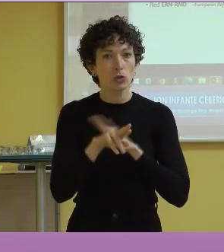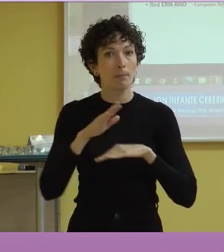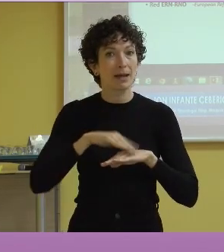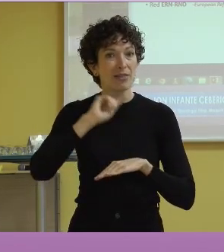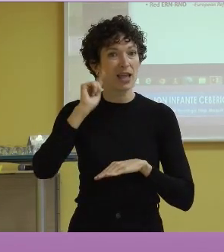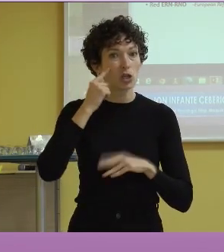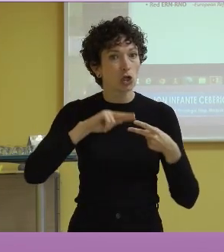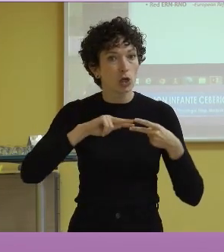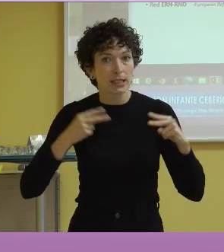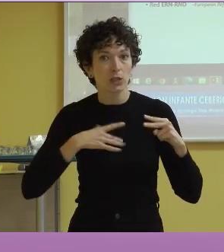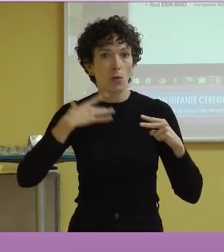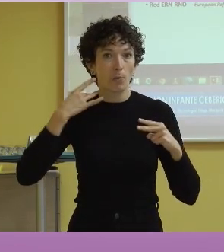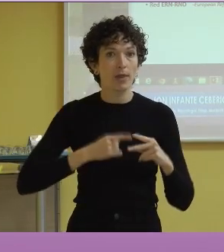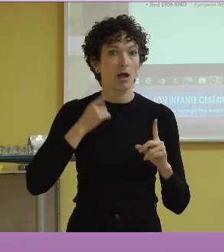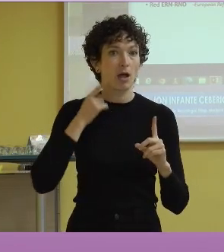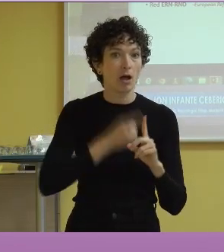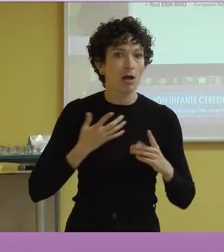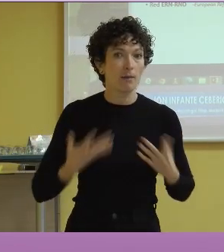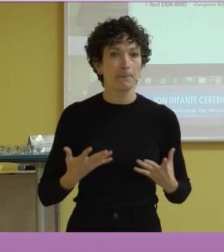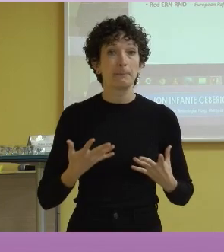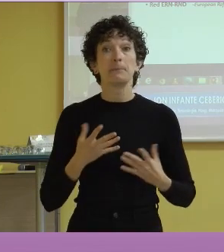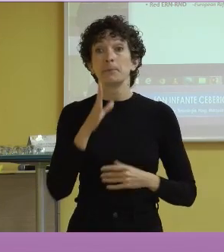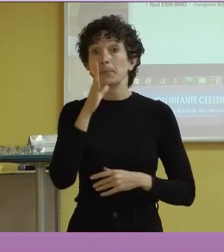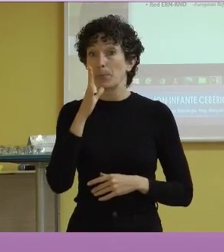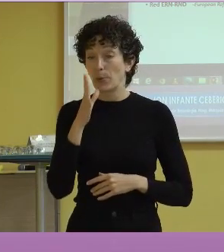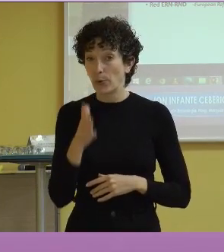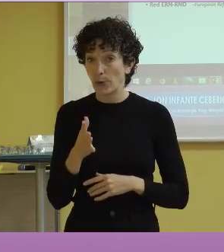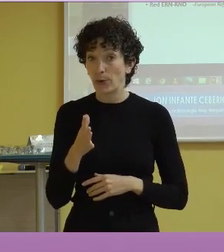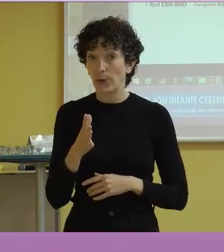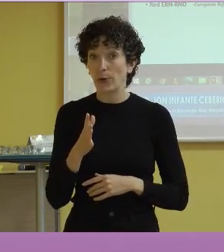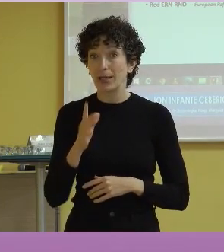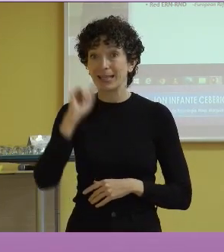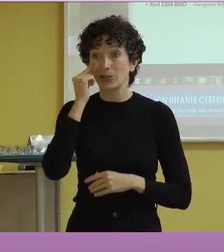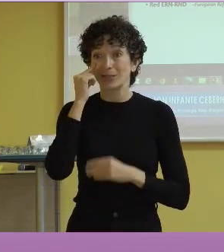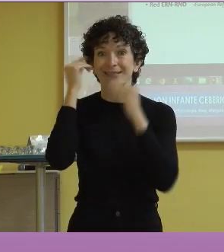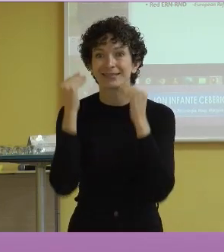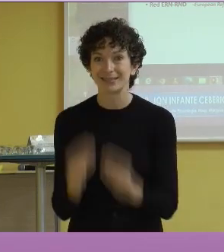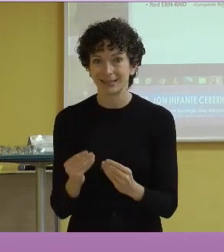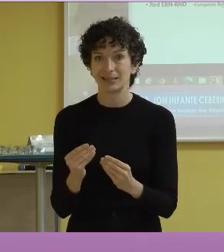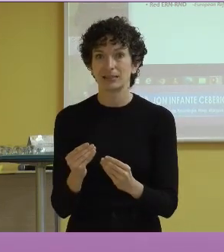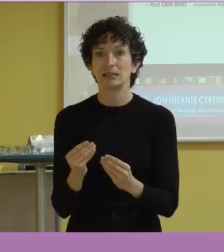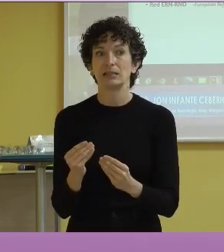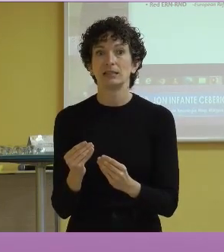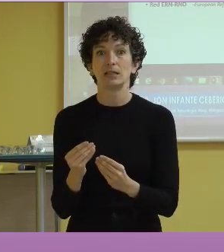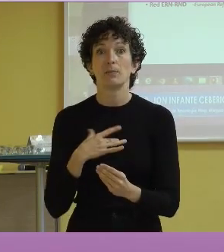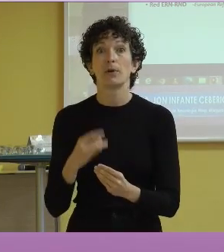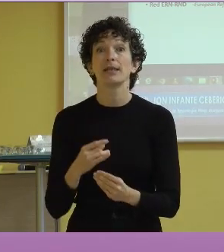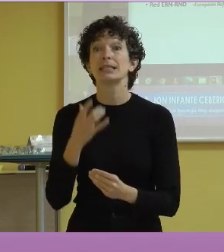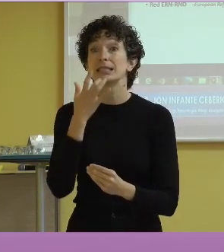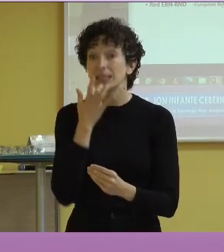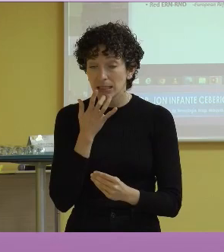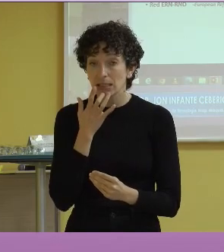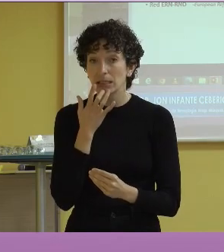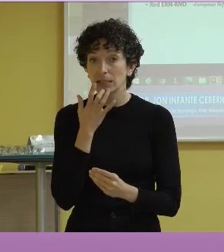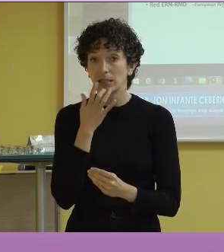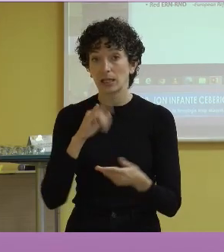diagnóstico genético. Al final, gran parte del éxito de alcanzar un diagnóstico en estos pacientes es tener acceso